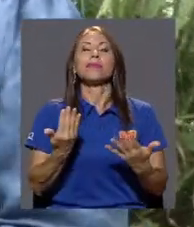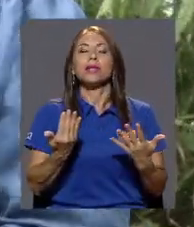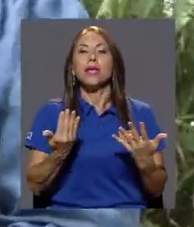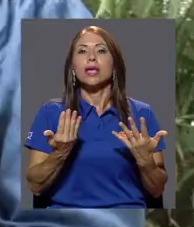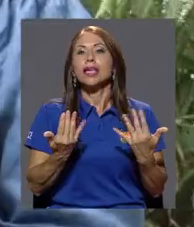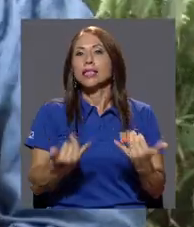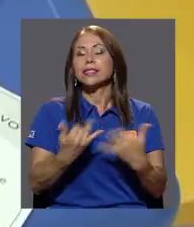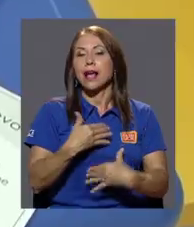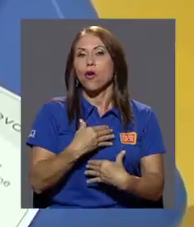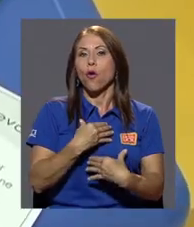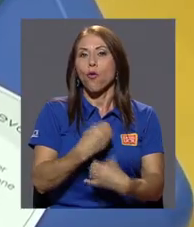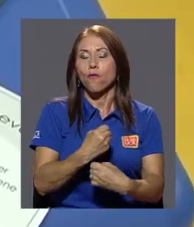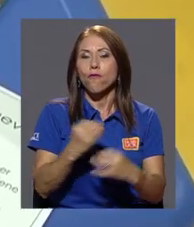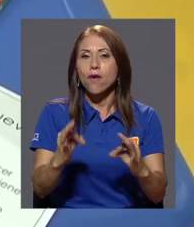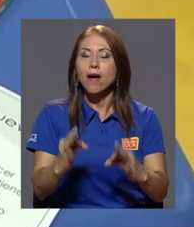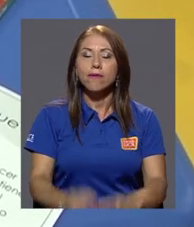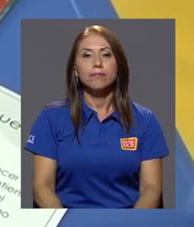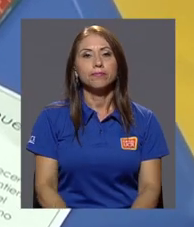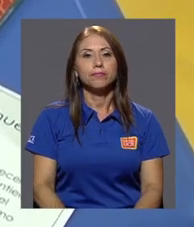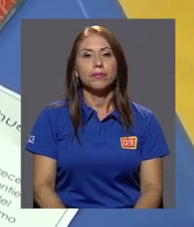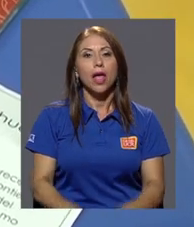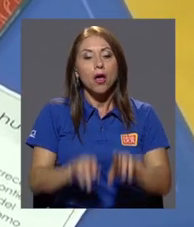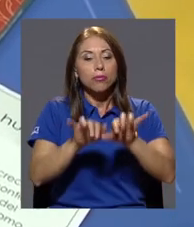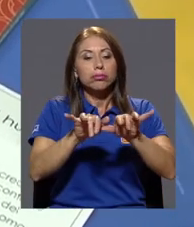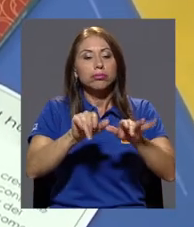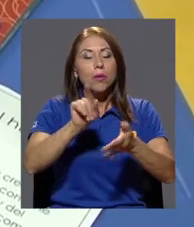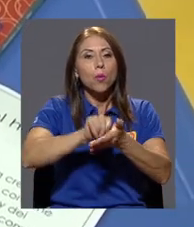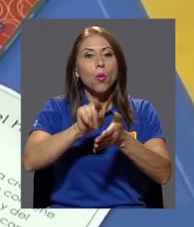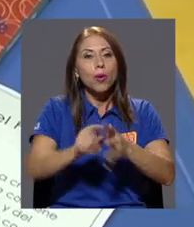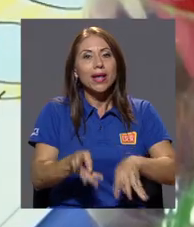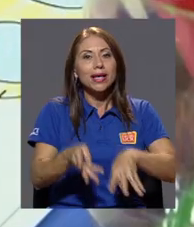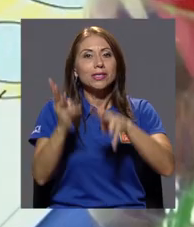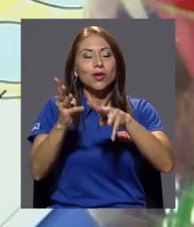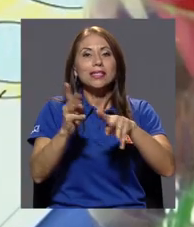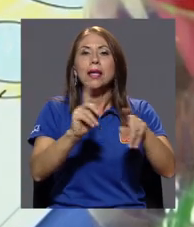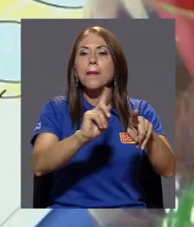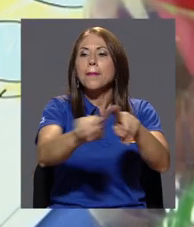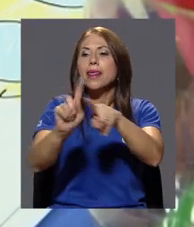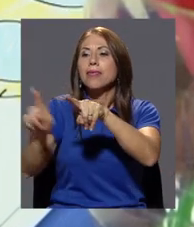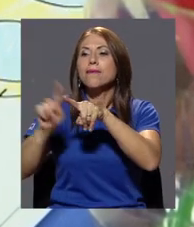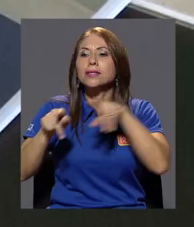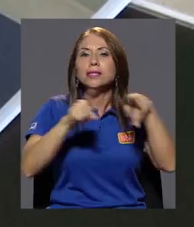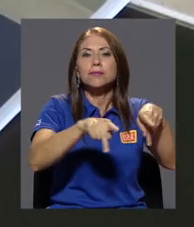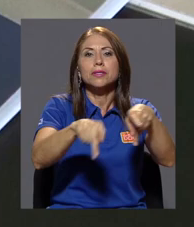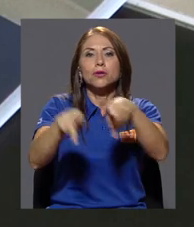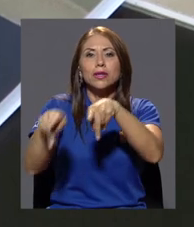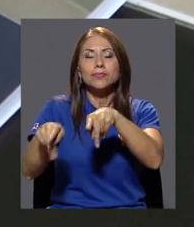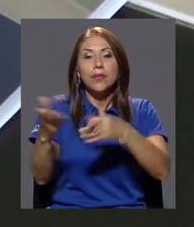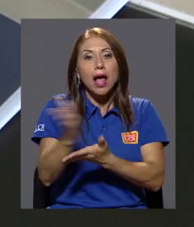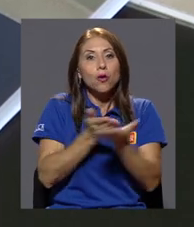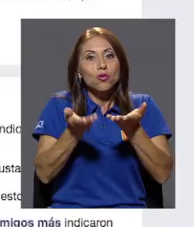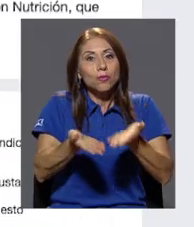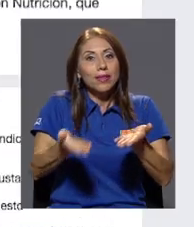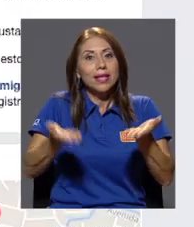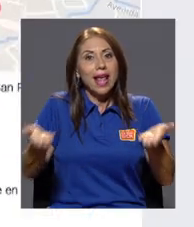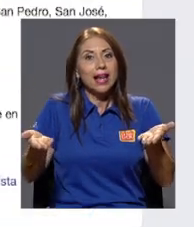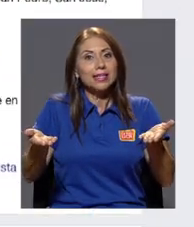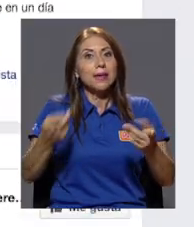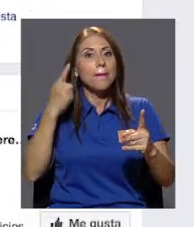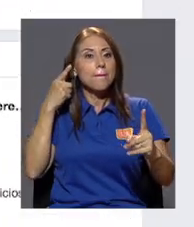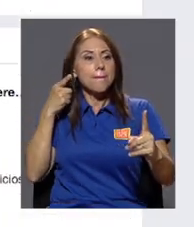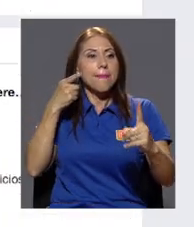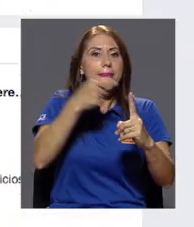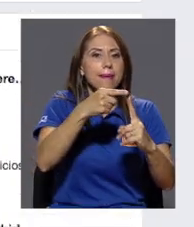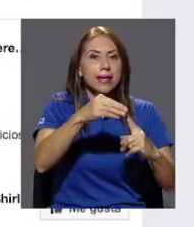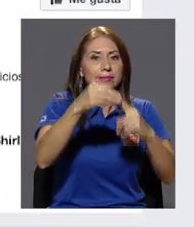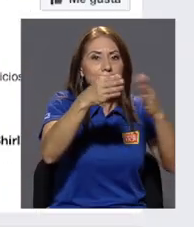sea confiable. Las publicaciones están dirigidas a diversos públicos. Algunos materiales están orientados a especialistas